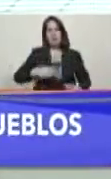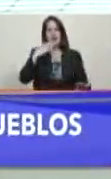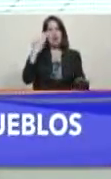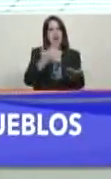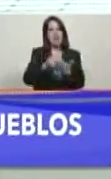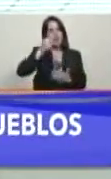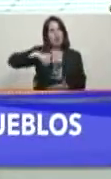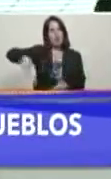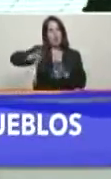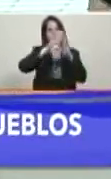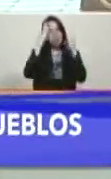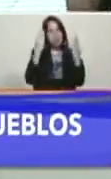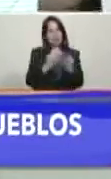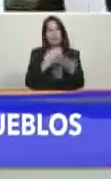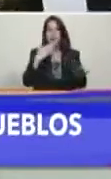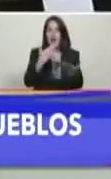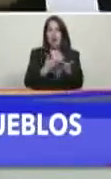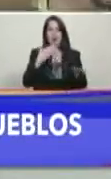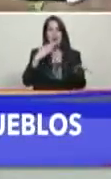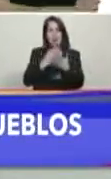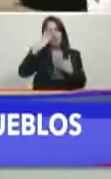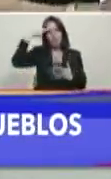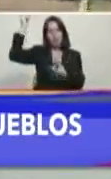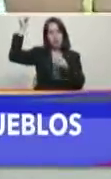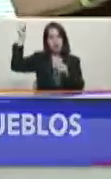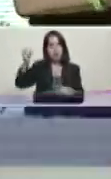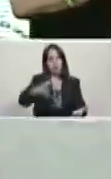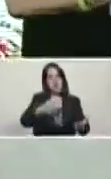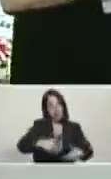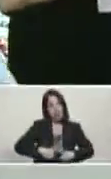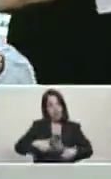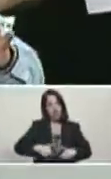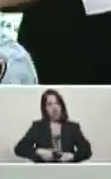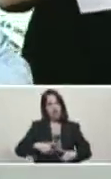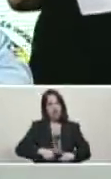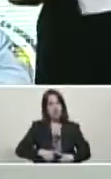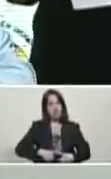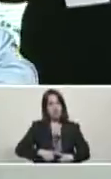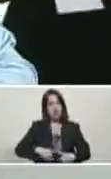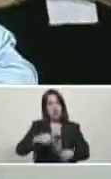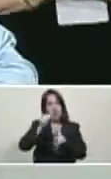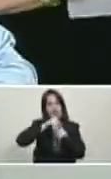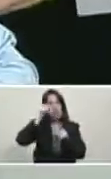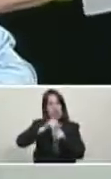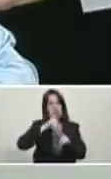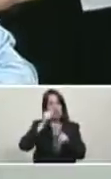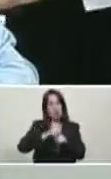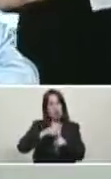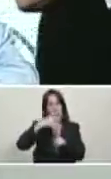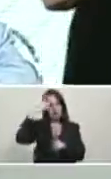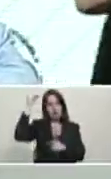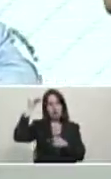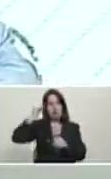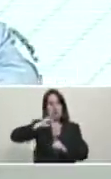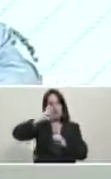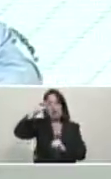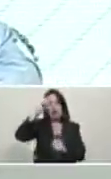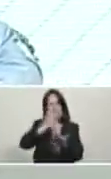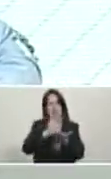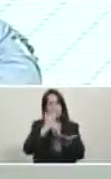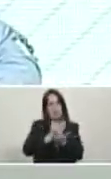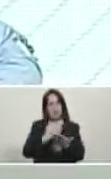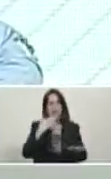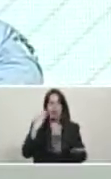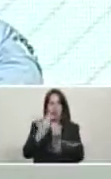buenos del mundo muchas gracias que dios bendiga nuestro esfuerzo que dios bendiga a nuestra lucha que colom en victoria por siempre